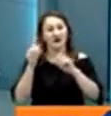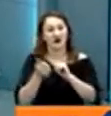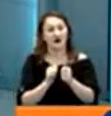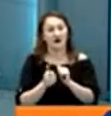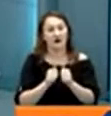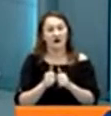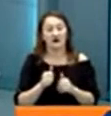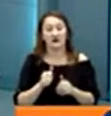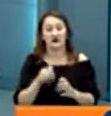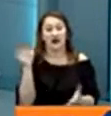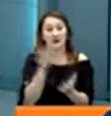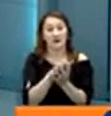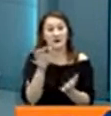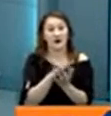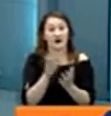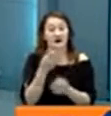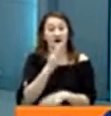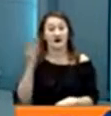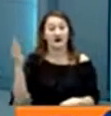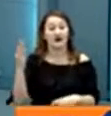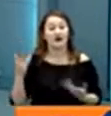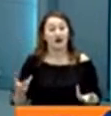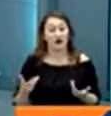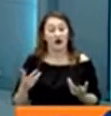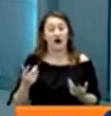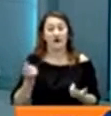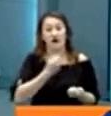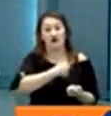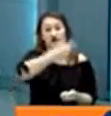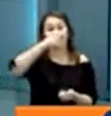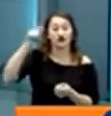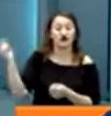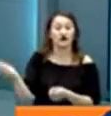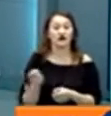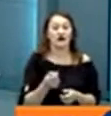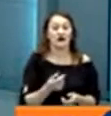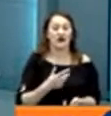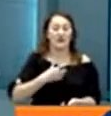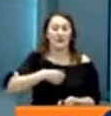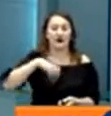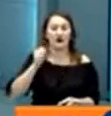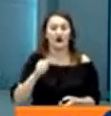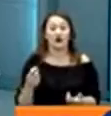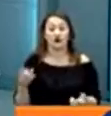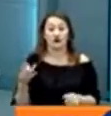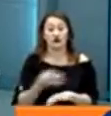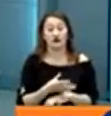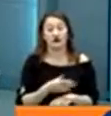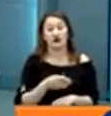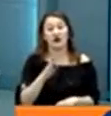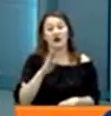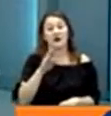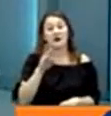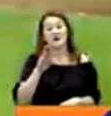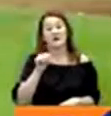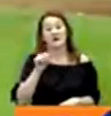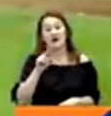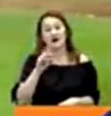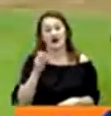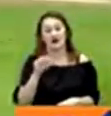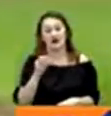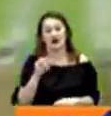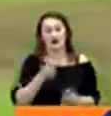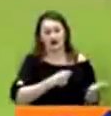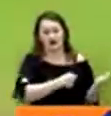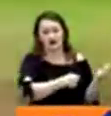de Barranquilla se coronó campeón del béisbol profesional de Colombia tras vencer a Vaqueros de Montería en la serie final. Esta es